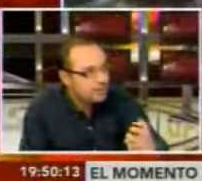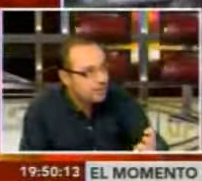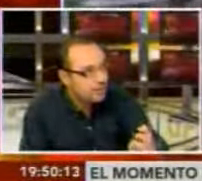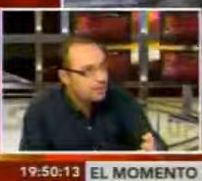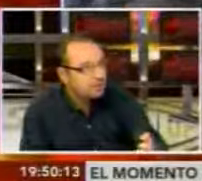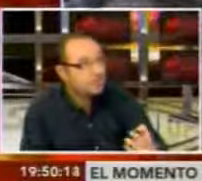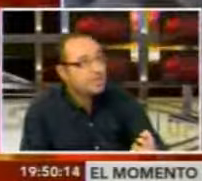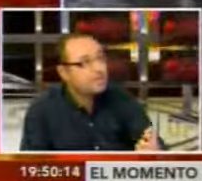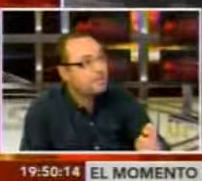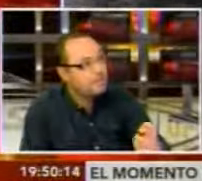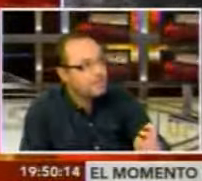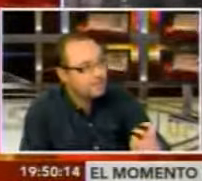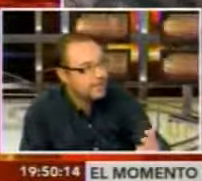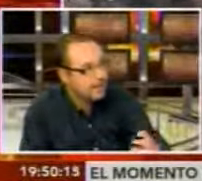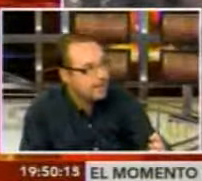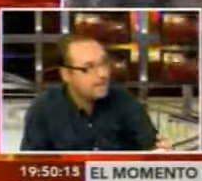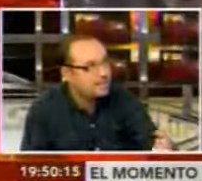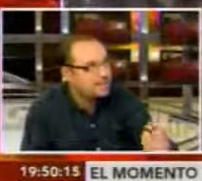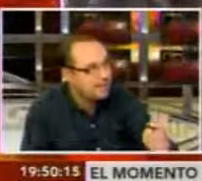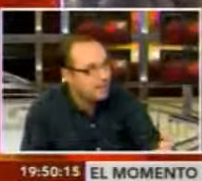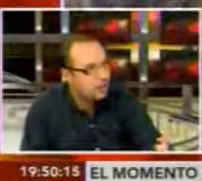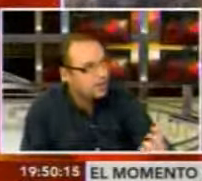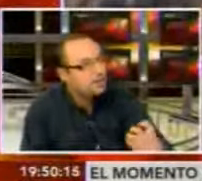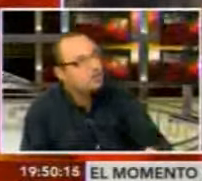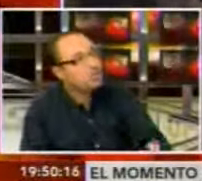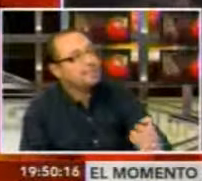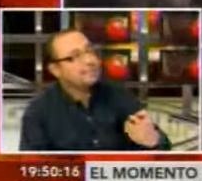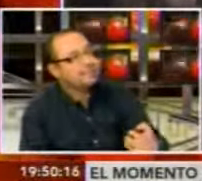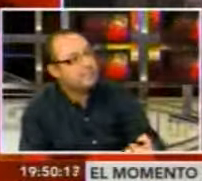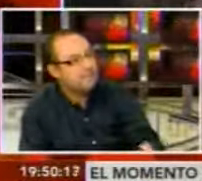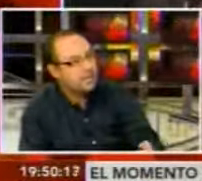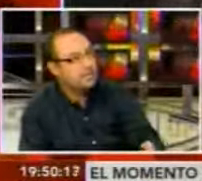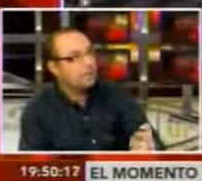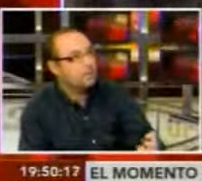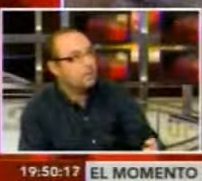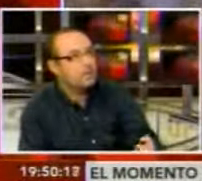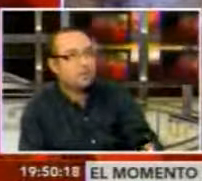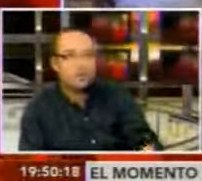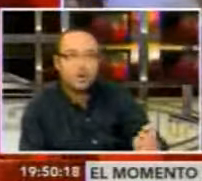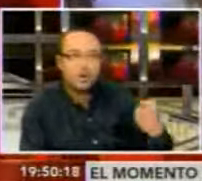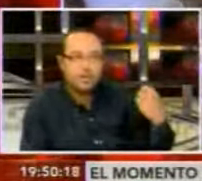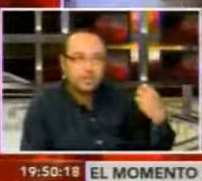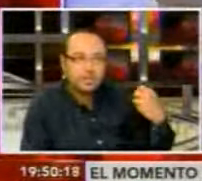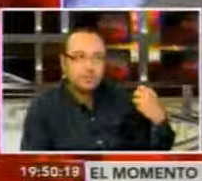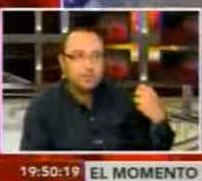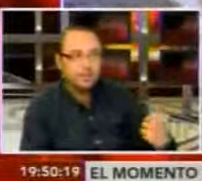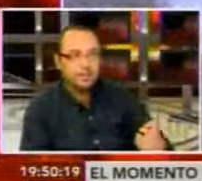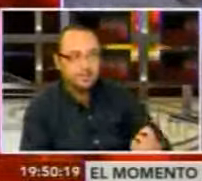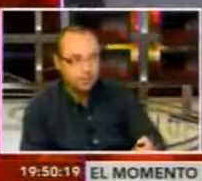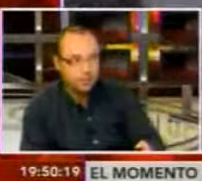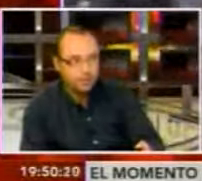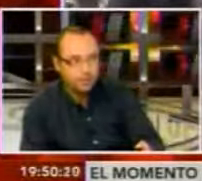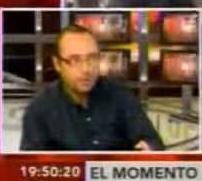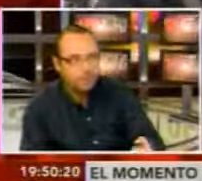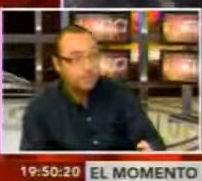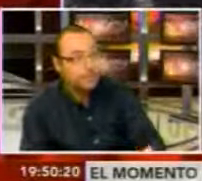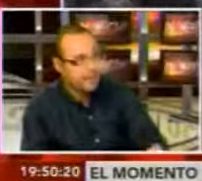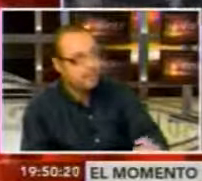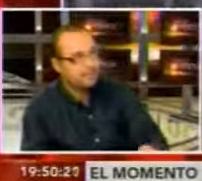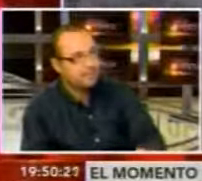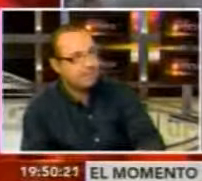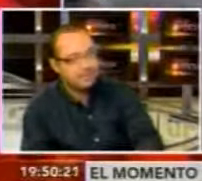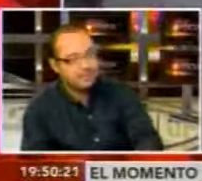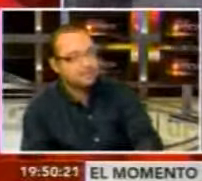gobierno anterior, la gente se aburre un poco de eso y si es que Bachelet entra en esa estrategia, probablemente dilapide rápidamente su aprobación presidencial. Mauricio, no quería dejar de pasar un